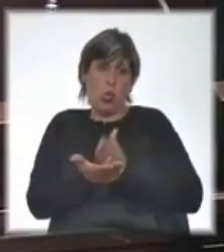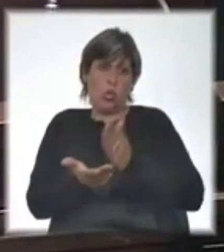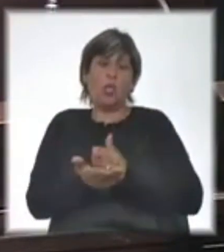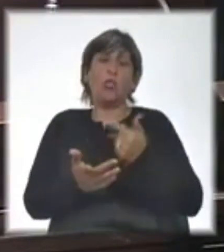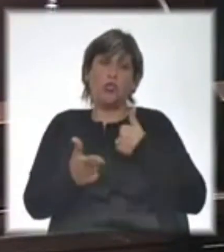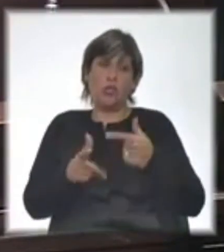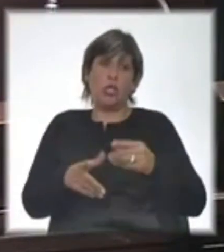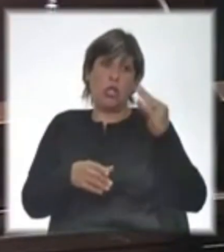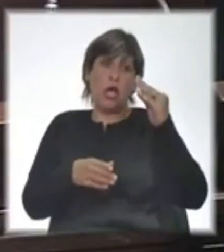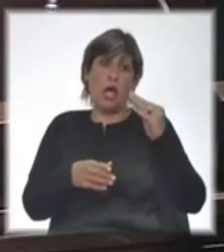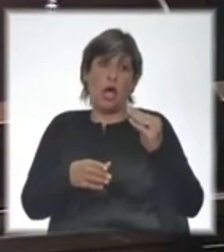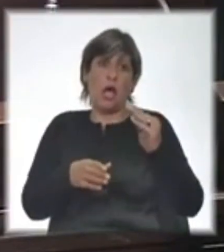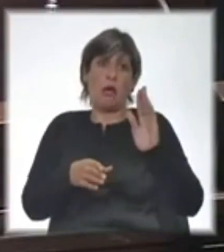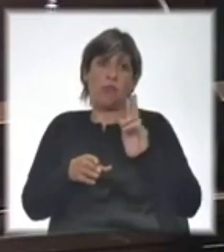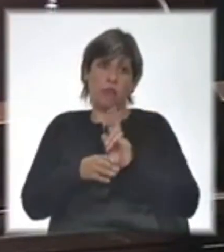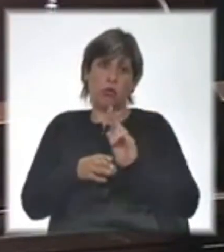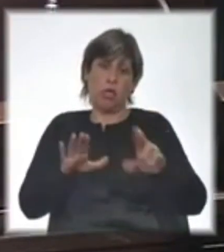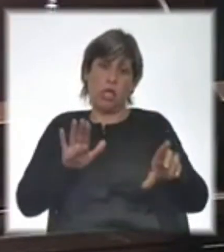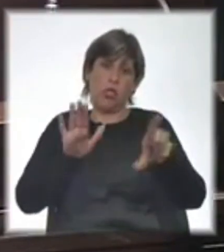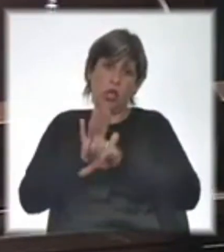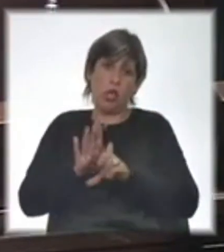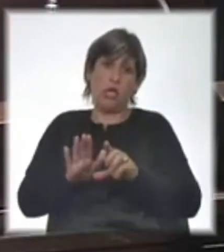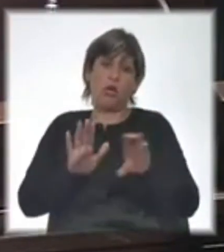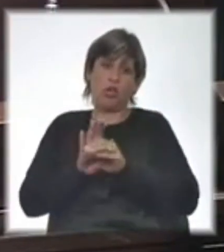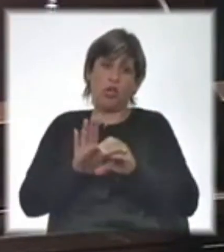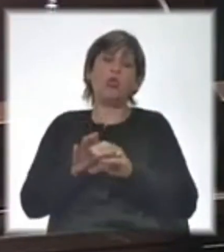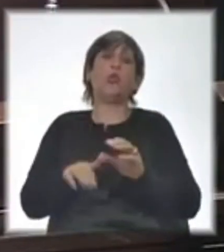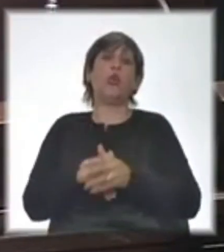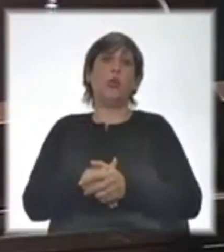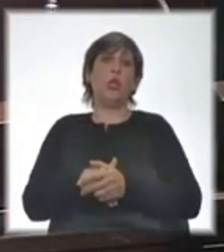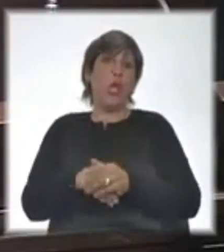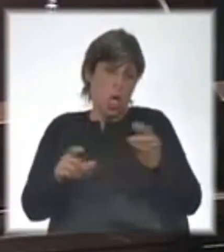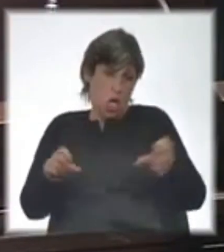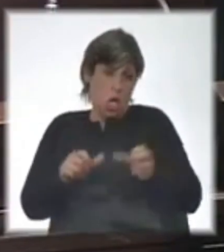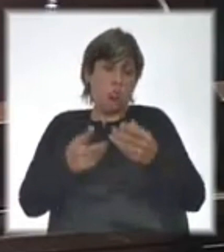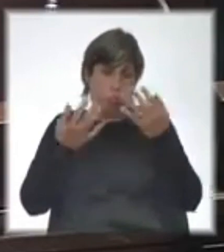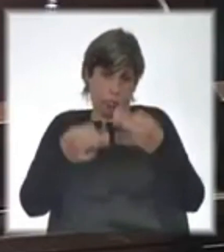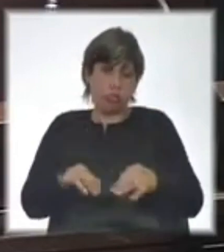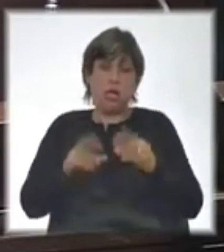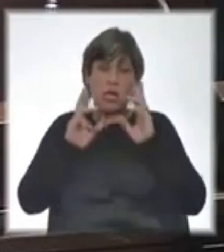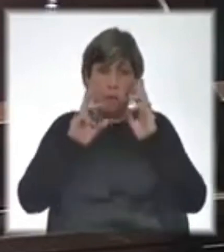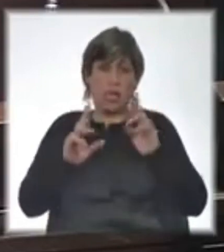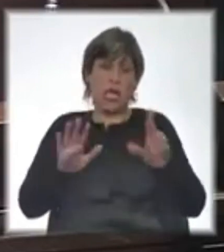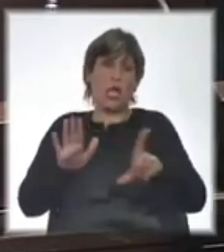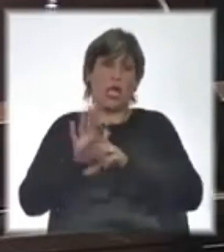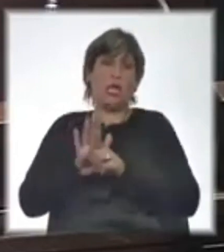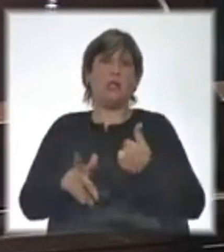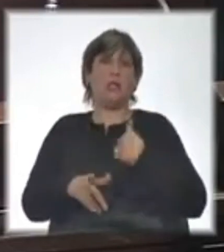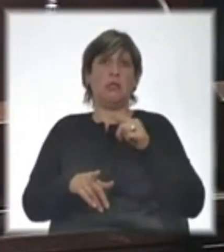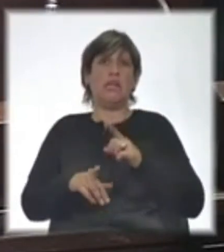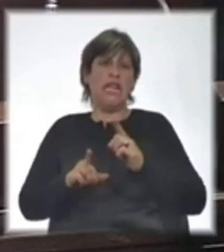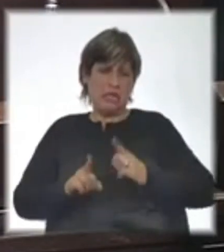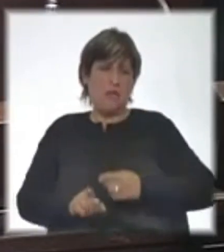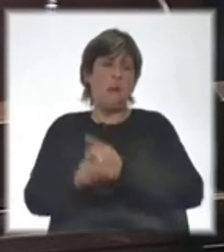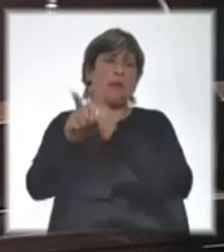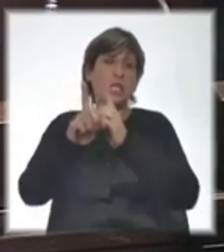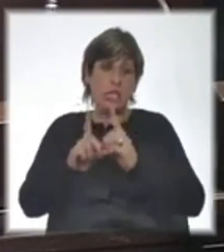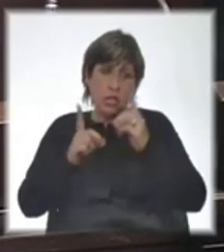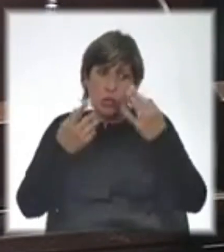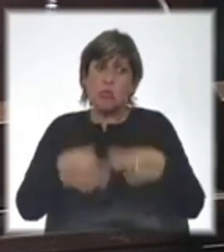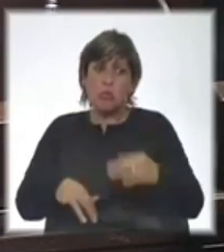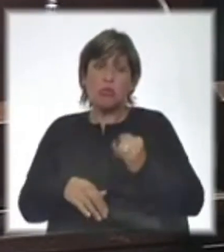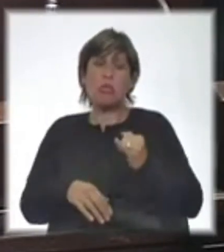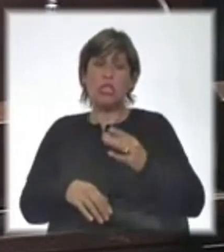en la Constitución, que lo he ejercido legítimamente, que se me ha perseguido por eso, es